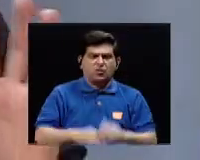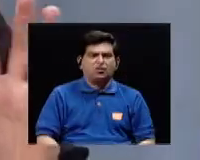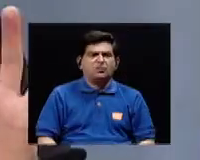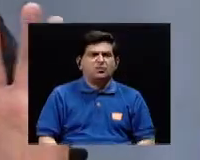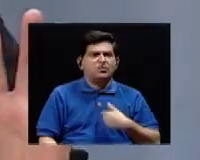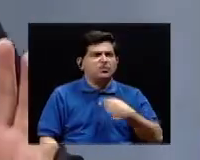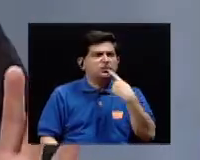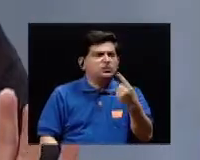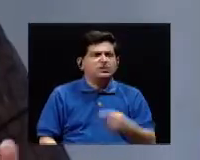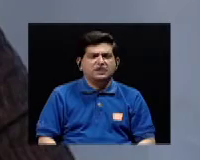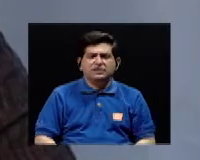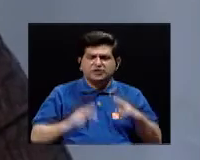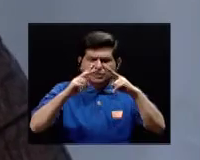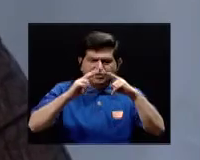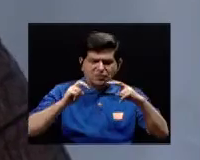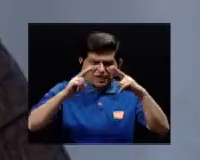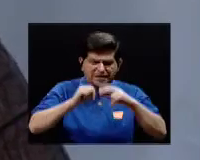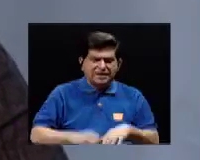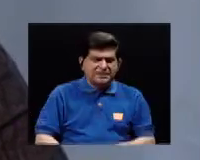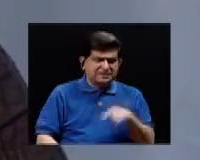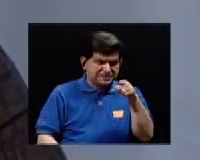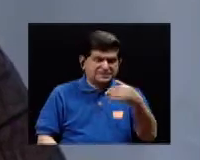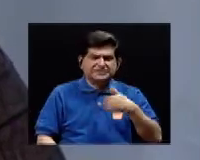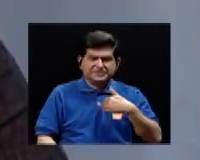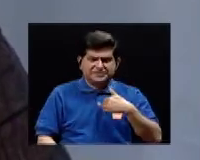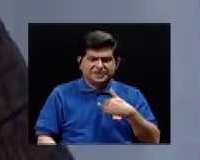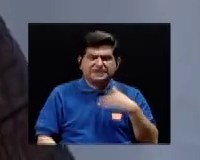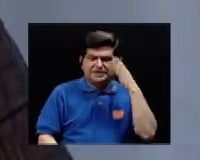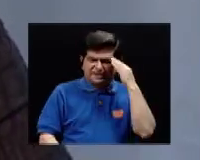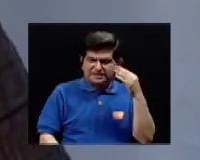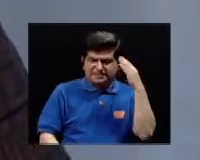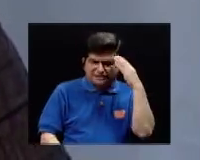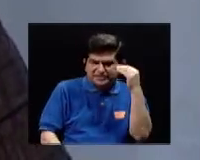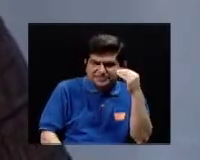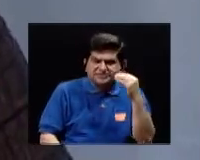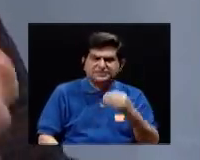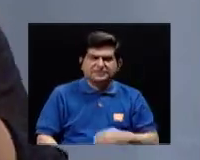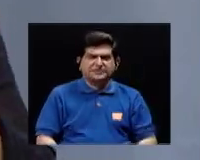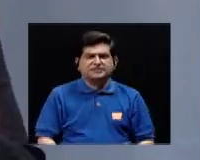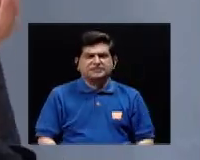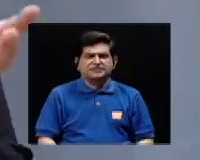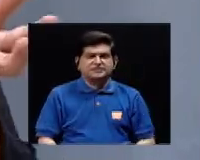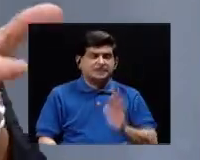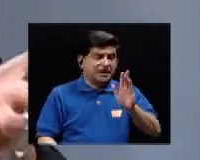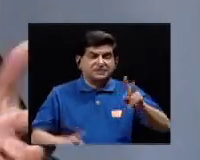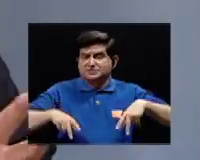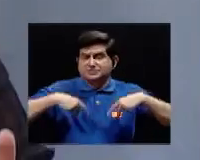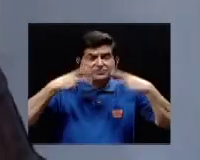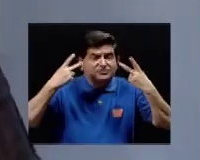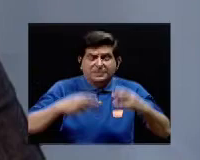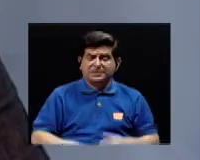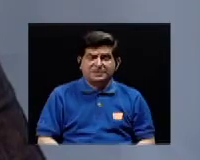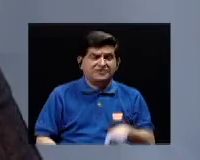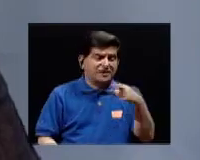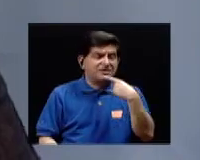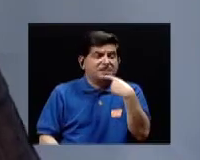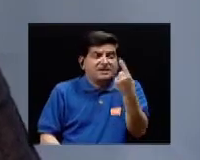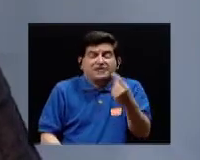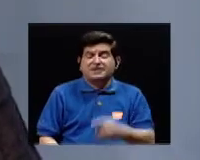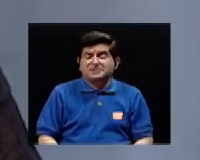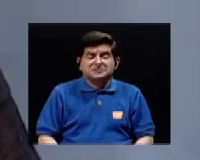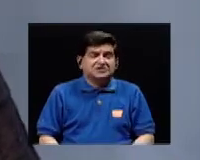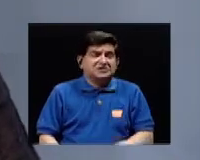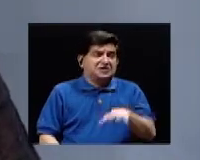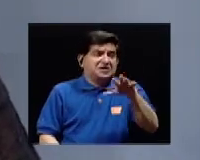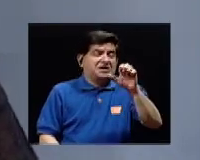que fueron como lecturas con respecto a Leda, porque con respecto a su experiencia, es su vida y ella podrá decir